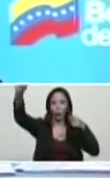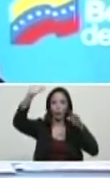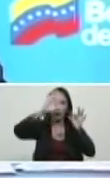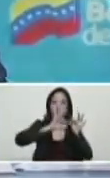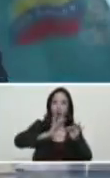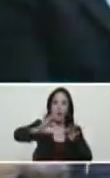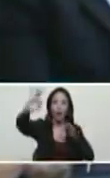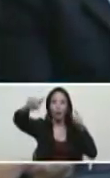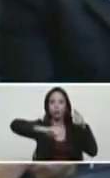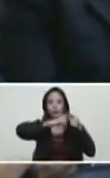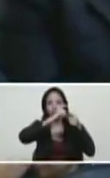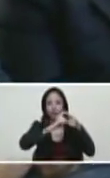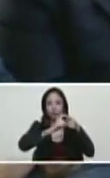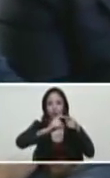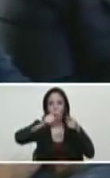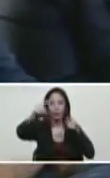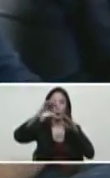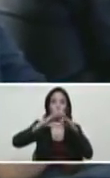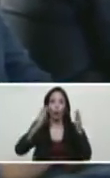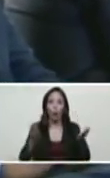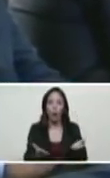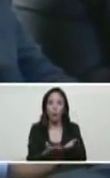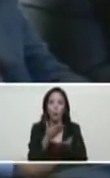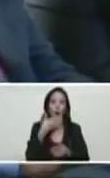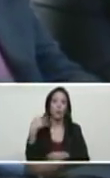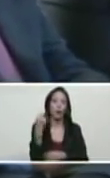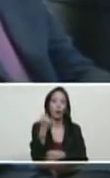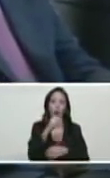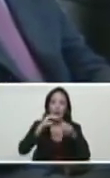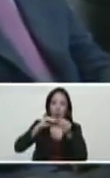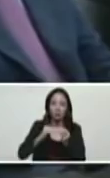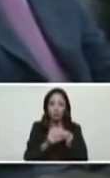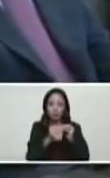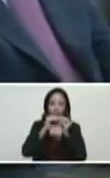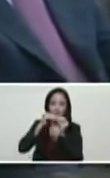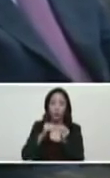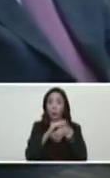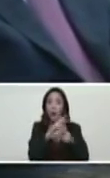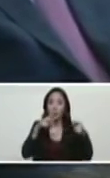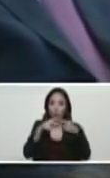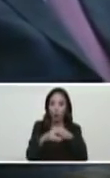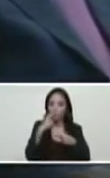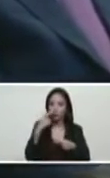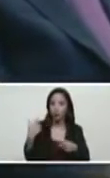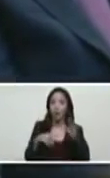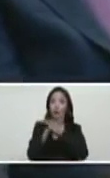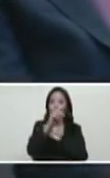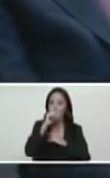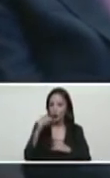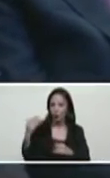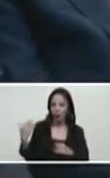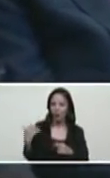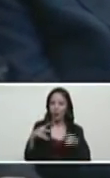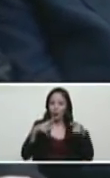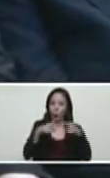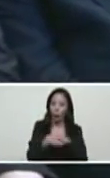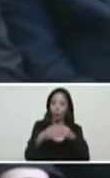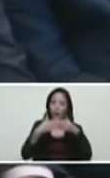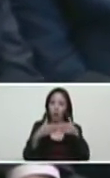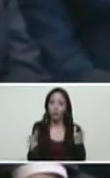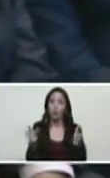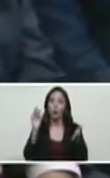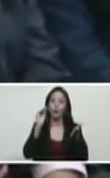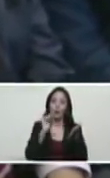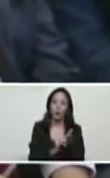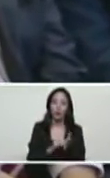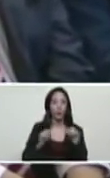mundo, que reconstruimos e inauguramos hace 2 años aproximadamente,